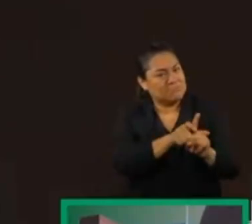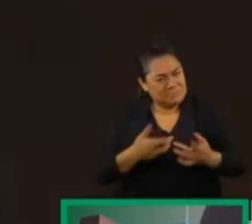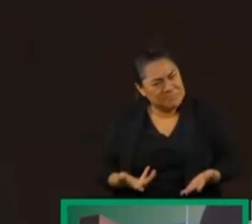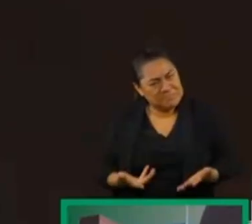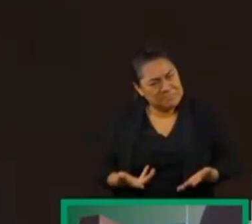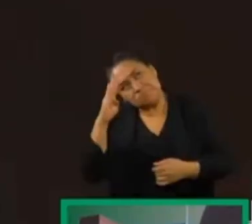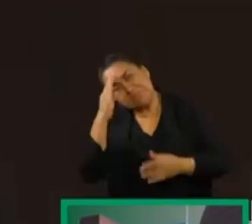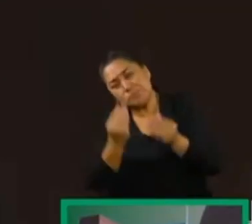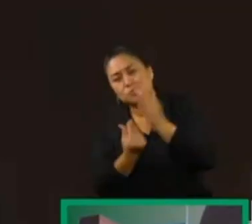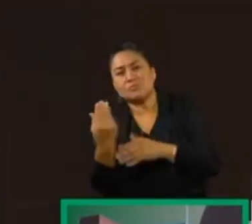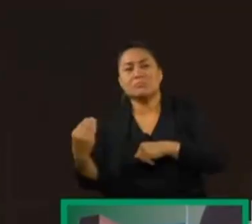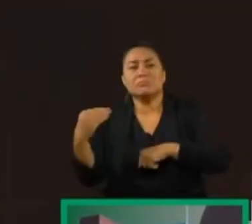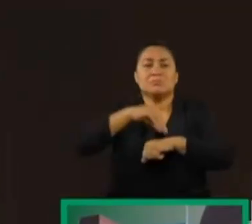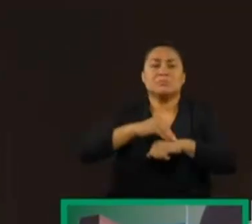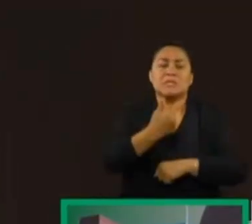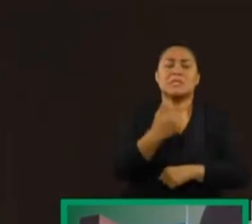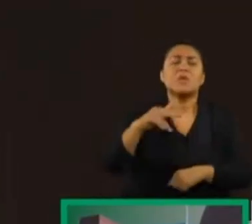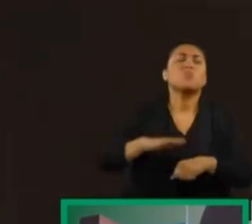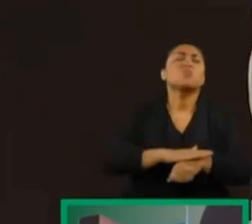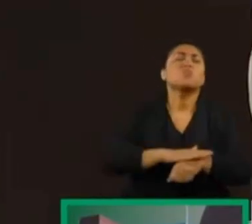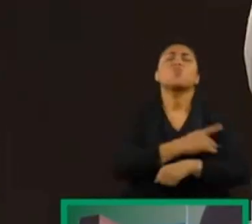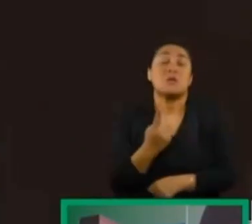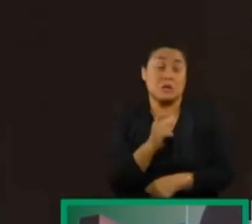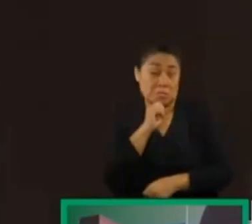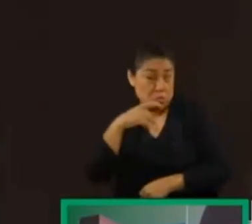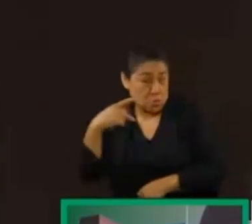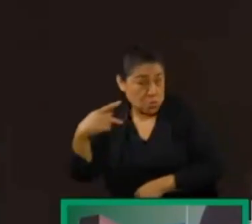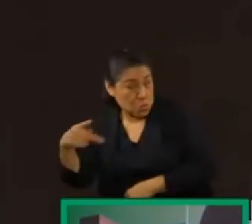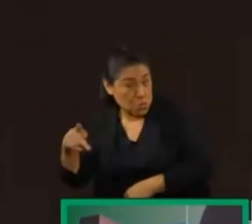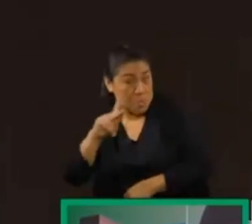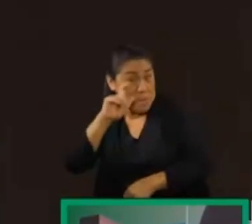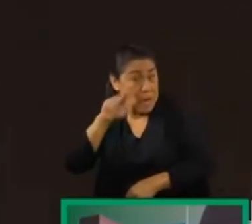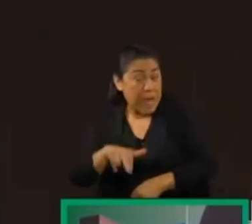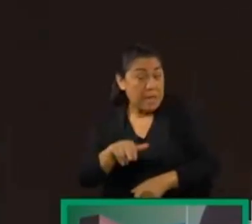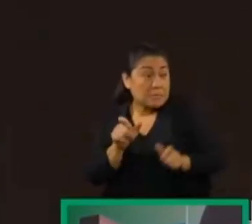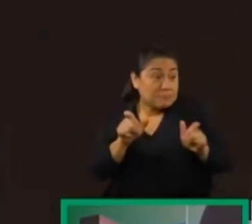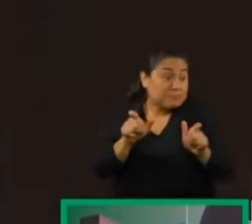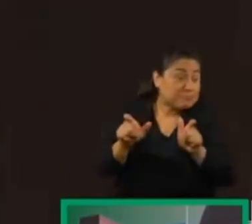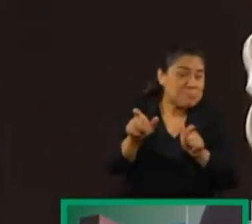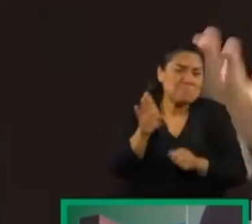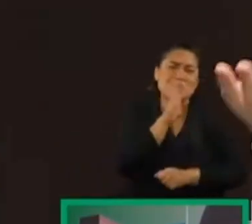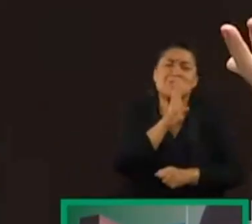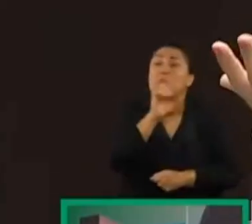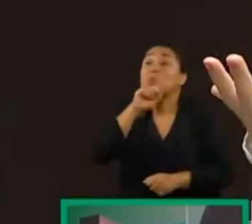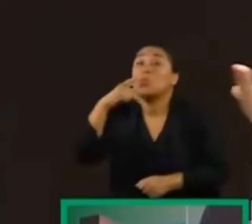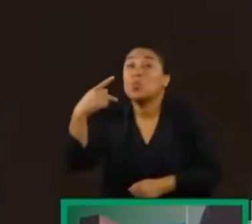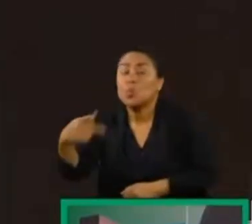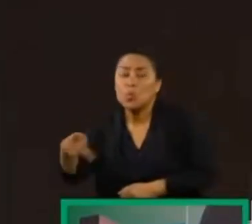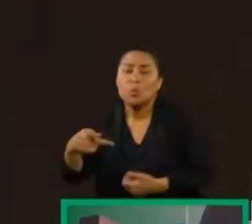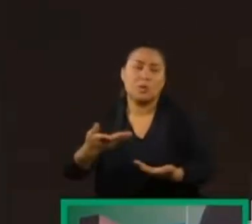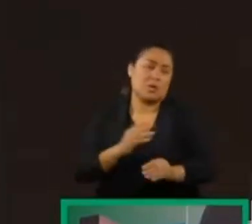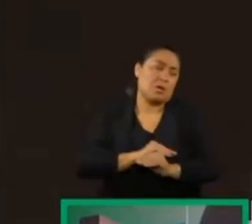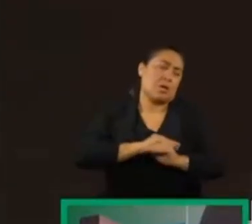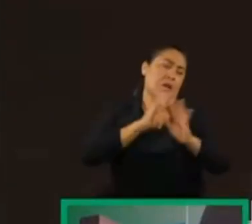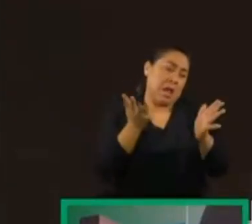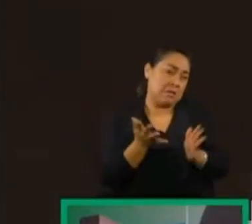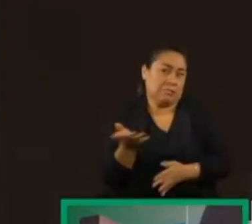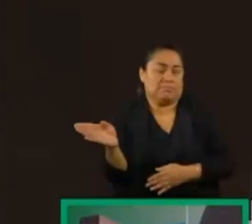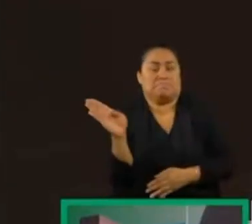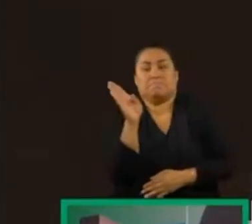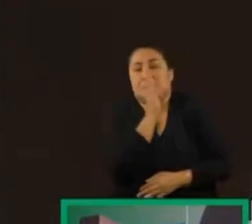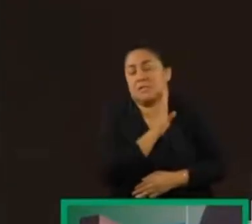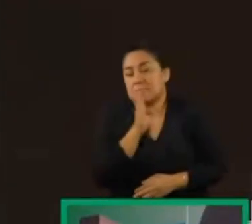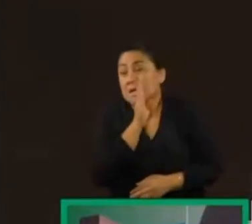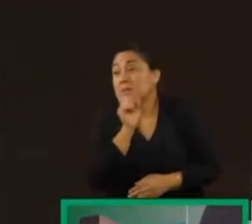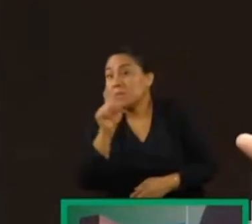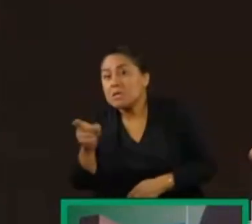Guardia Nacional? Porque fue un fracaso su estrategia de seguridad de ustedes. ¿Y cómo no iba a ser un fracaso